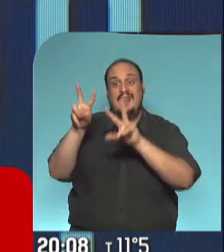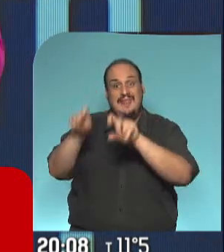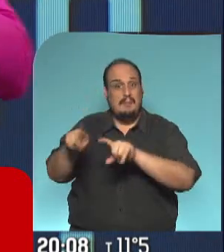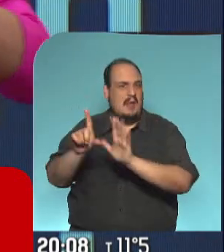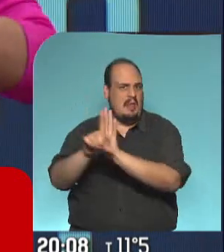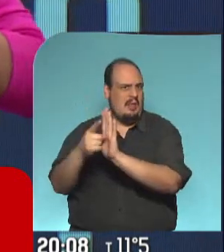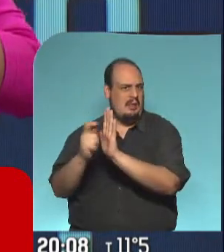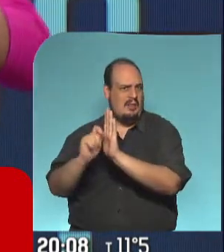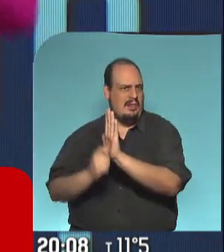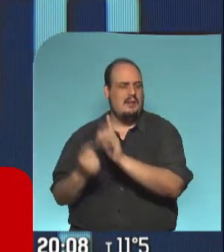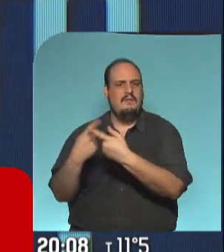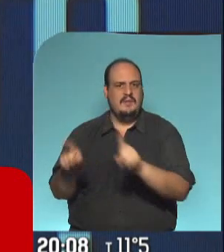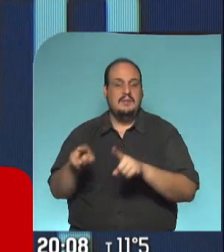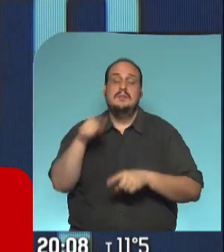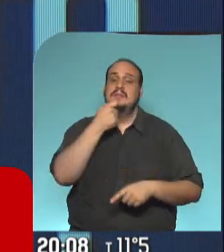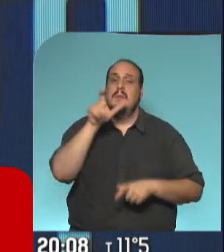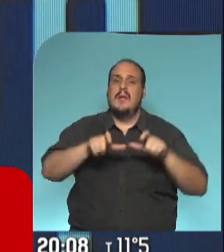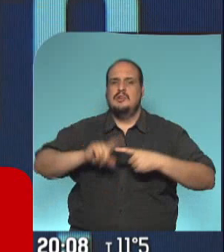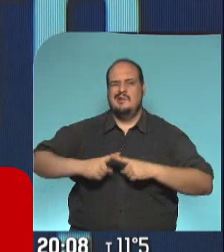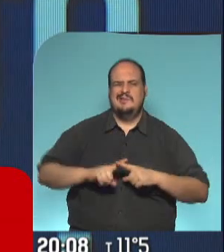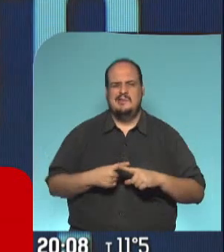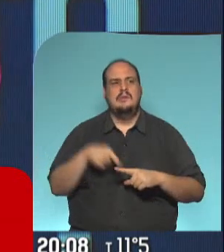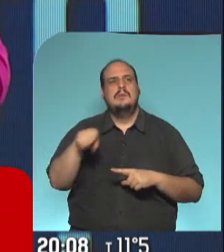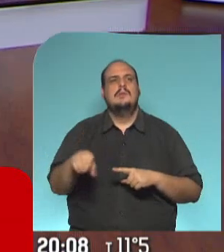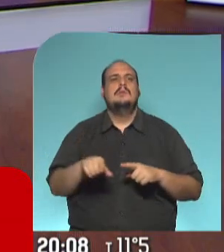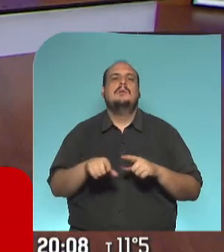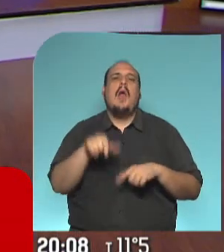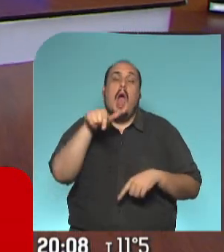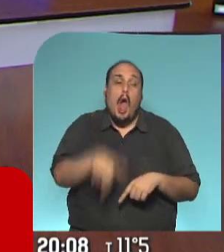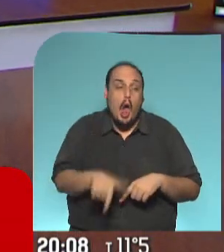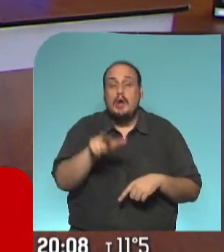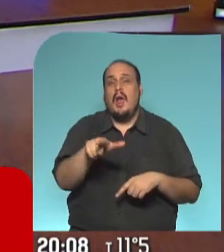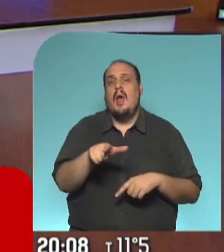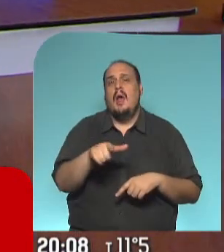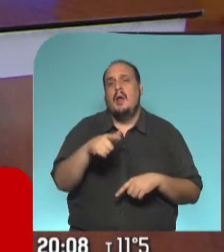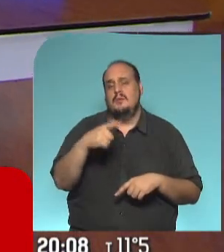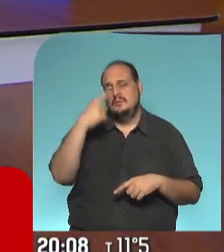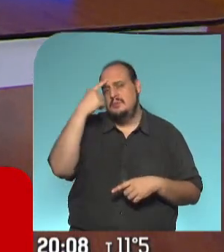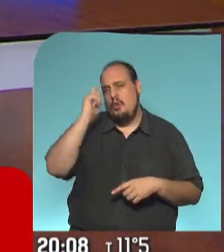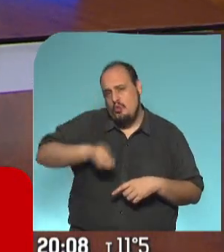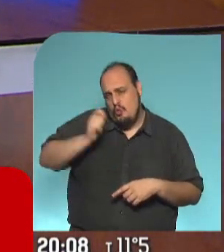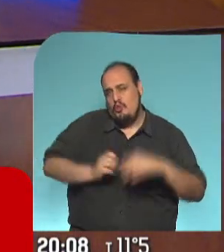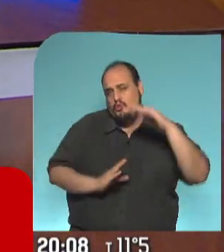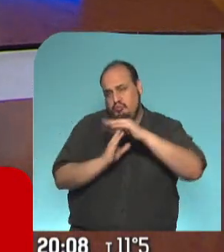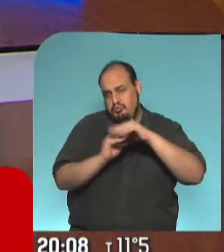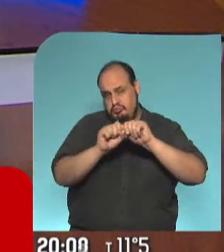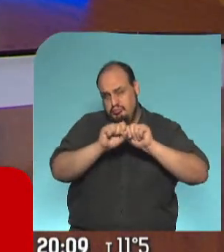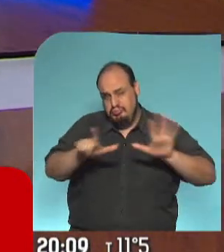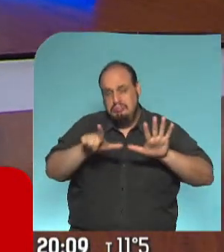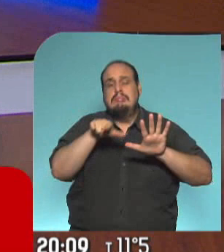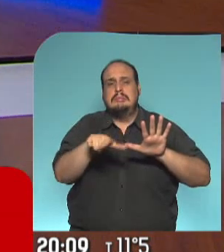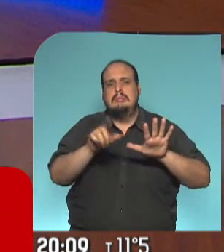discusión te quieren mezclar que vamos a debatir si ampliar o no la Corte en este momento, eso es un debate que va por un carril separado, no va a